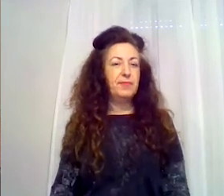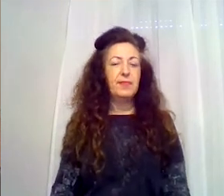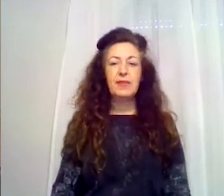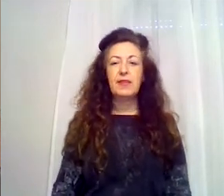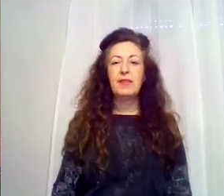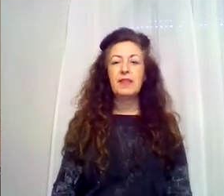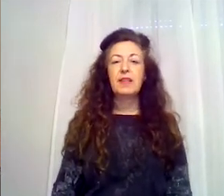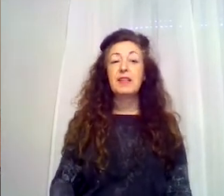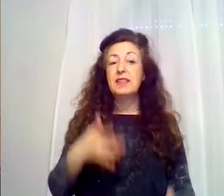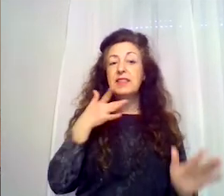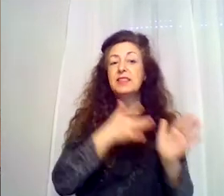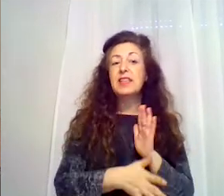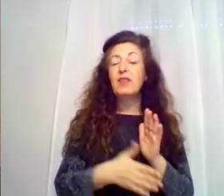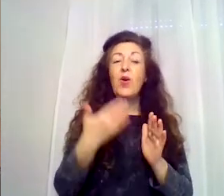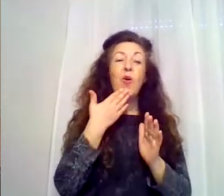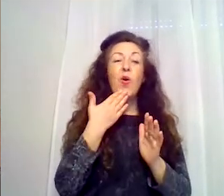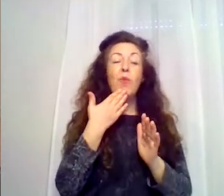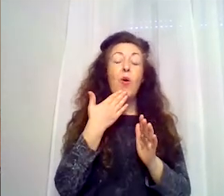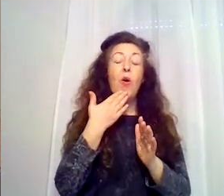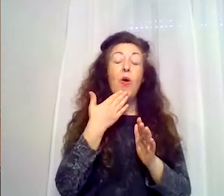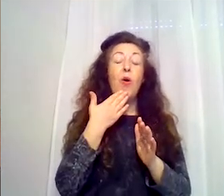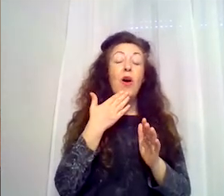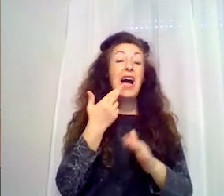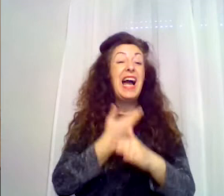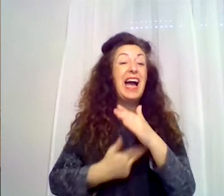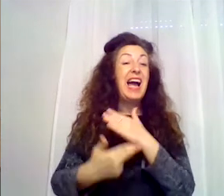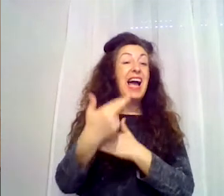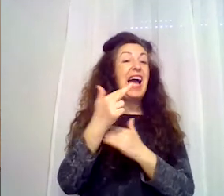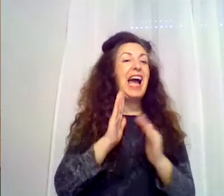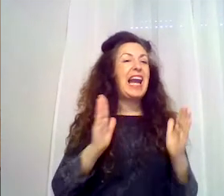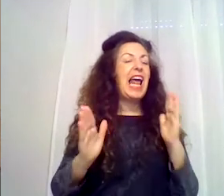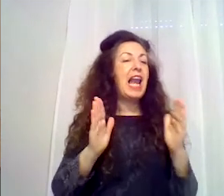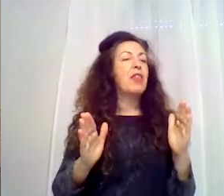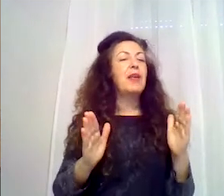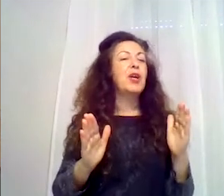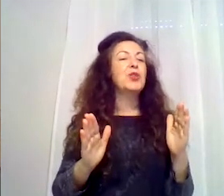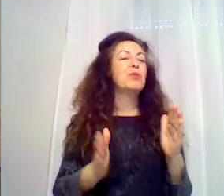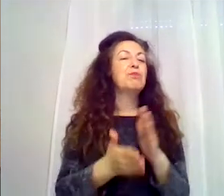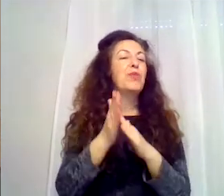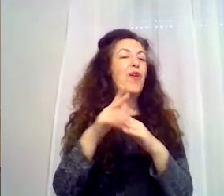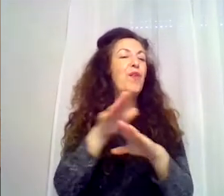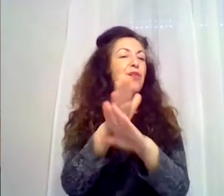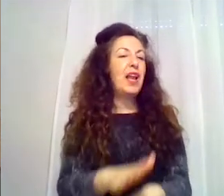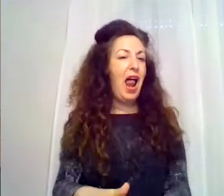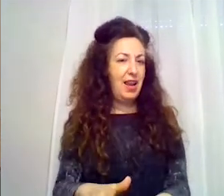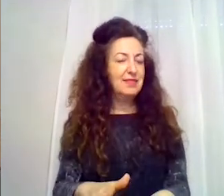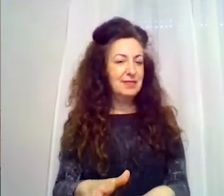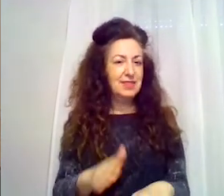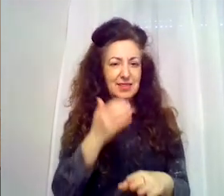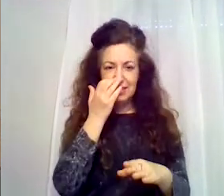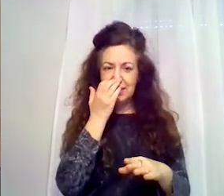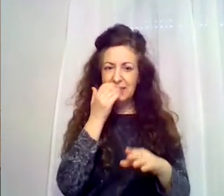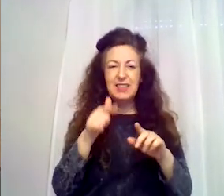Cervantes, yéndonos un poquitín brevemente, en Cervantes sí hay ingredientes de lo que se sabe de su vida. Sí, por eso digo que es